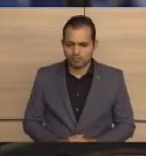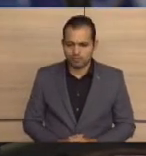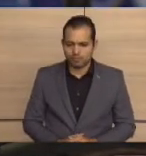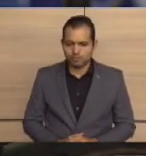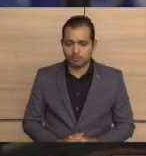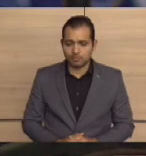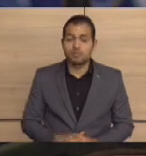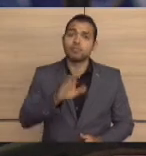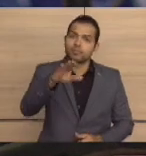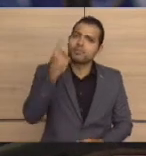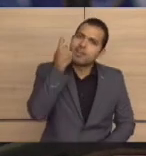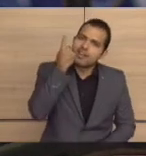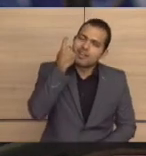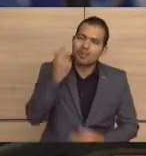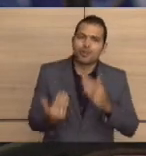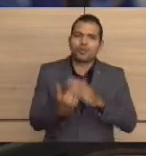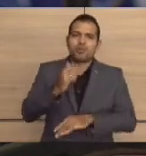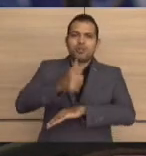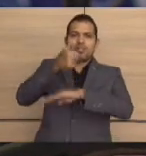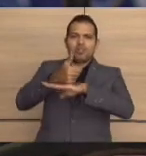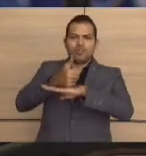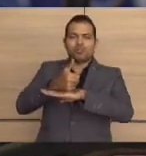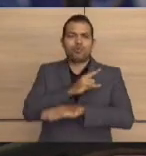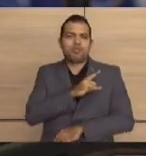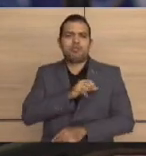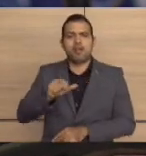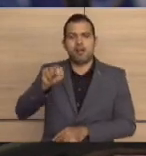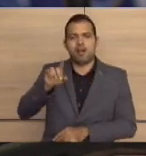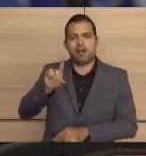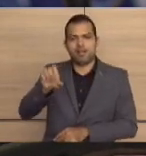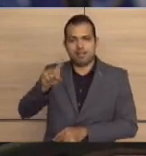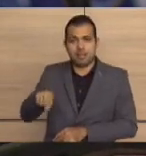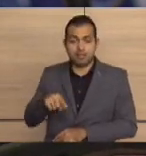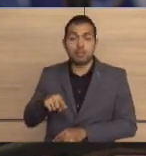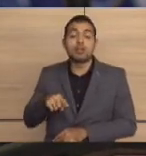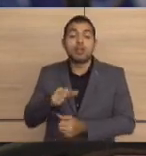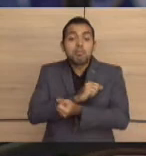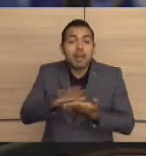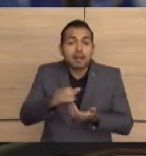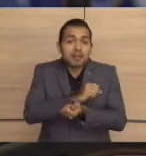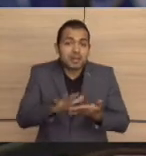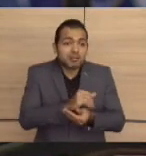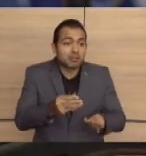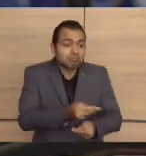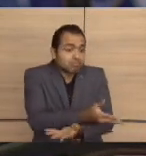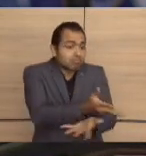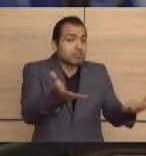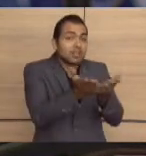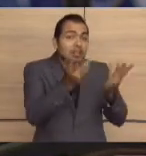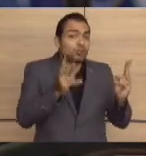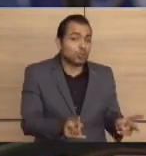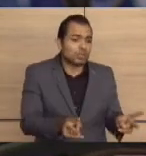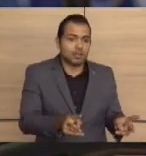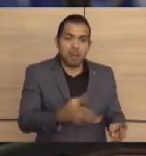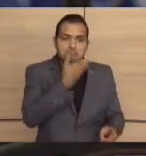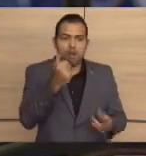de la Universidad de los Andes, Alejandro Gaviria, anunció que parte de las nuevas becas que van a entregar no es para los mejores estudiantes, sino en muchos casos